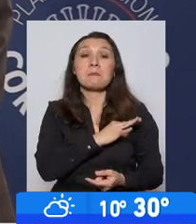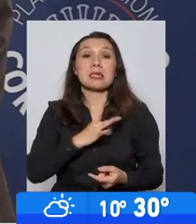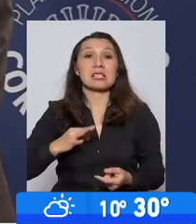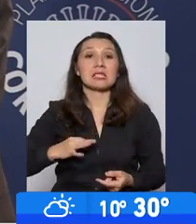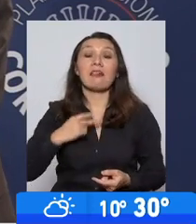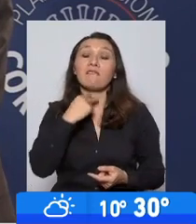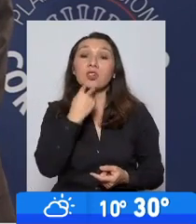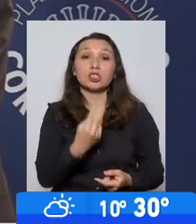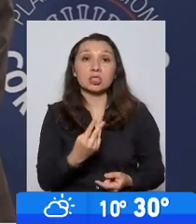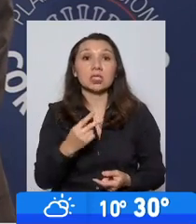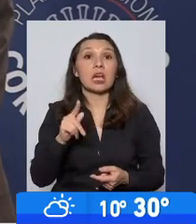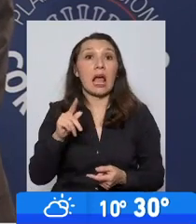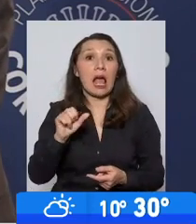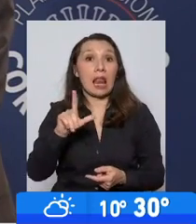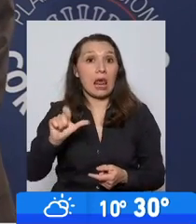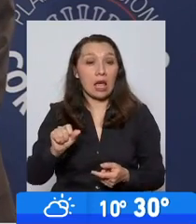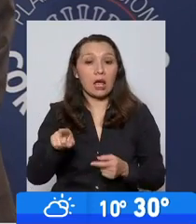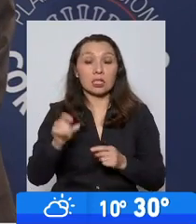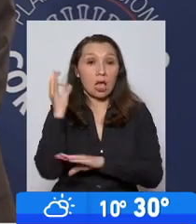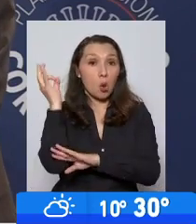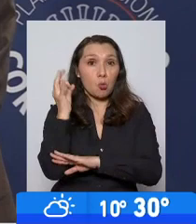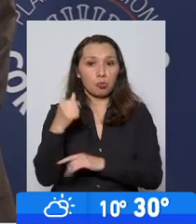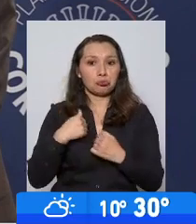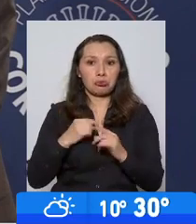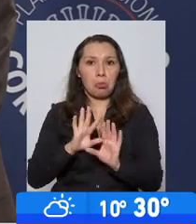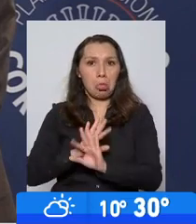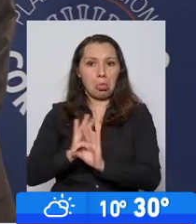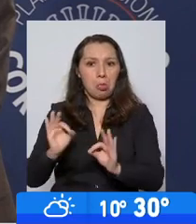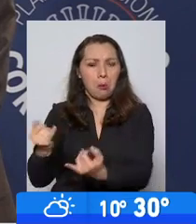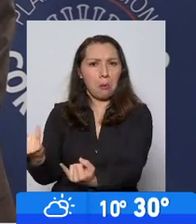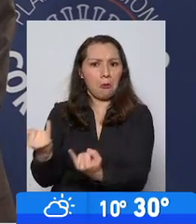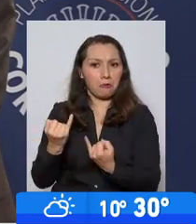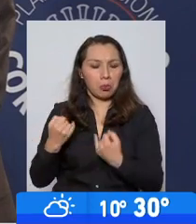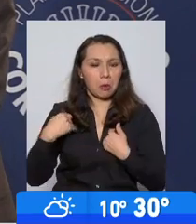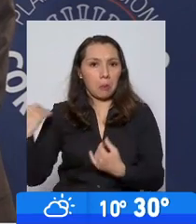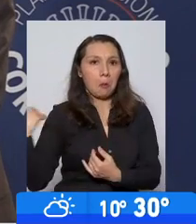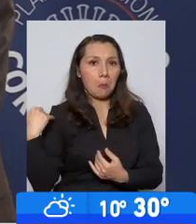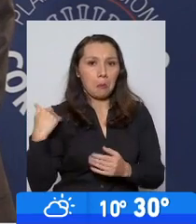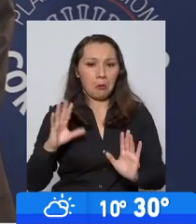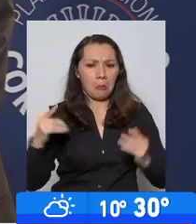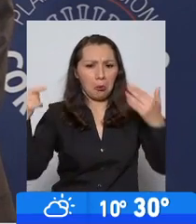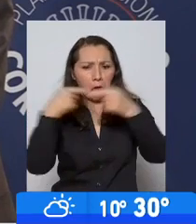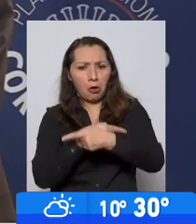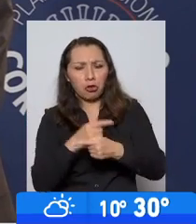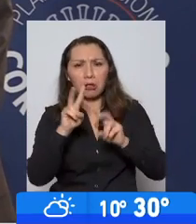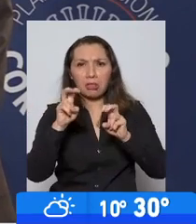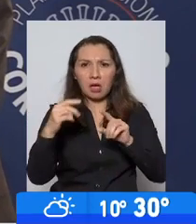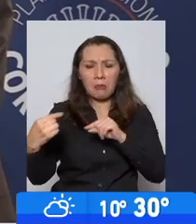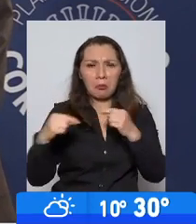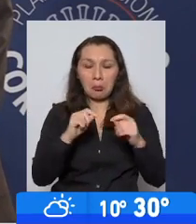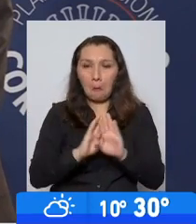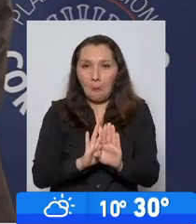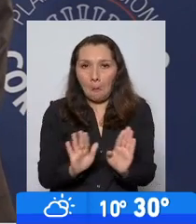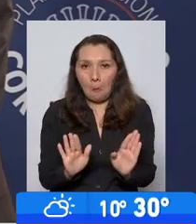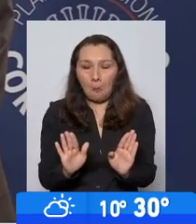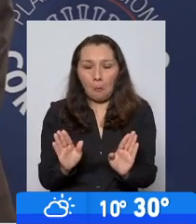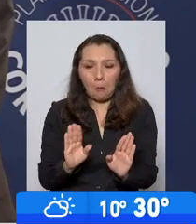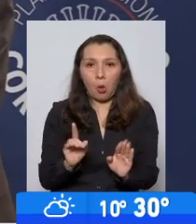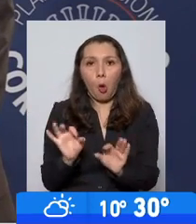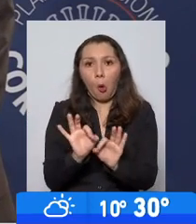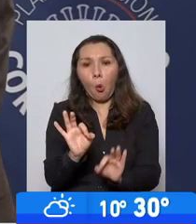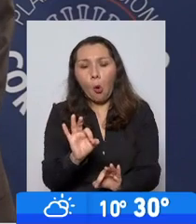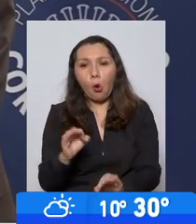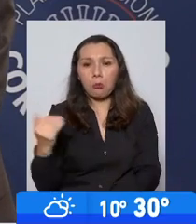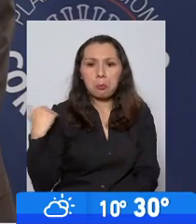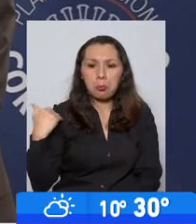ministra vocero, y por lo menos en esta reunión yo no fui informado de ninguna contradicción o llamado